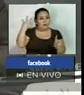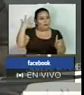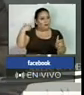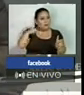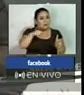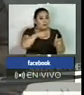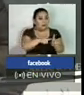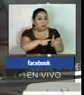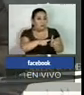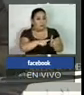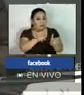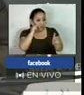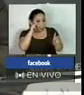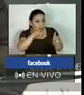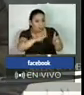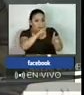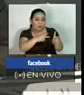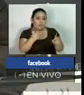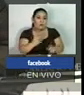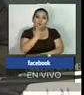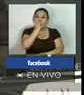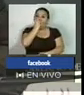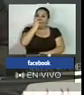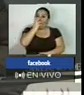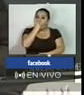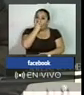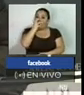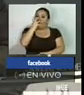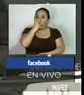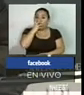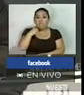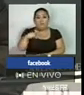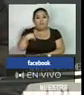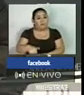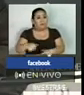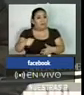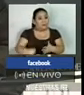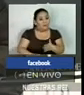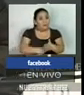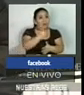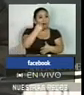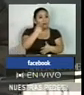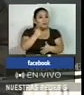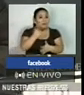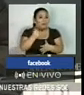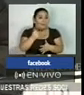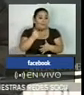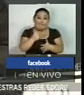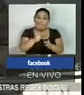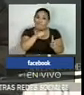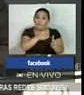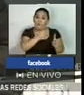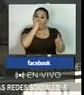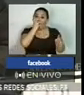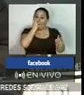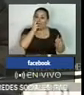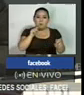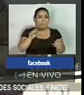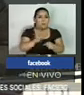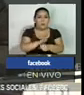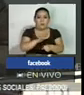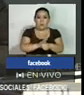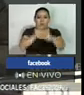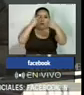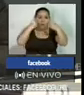manejo de ventilación mecánica invasiva y desgraciadamente no fue suficiente todo el tratamiento